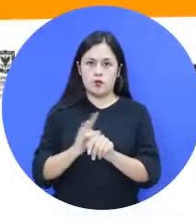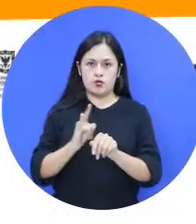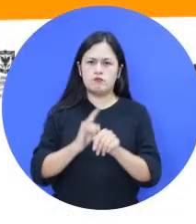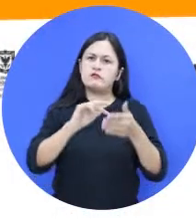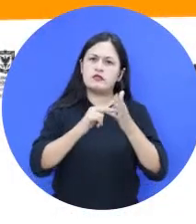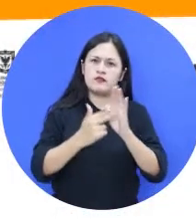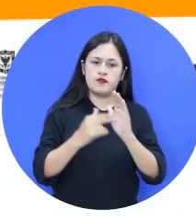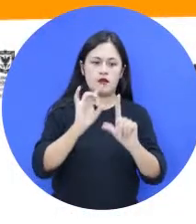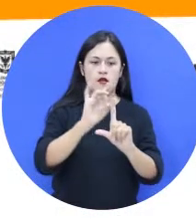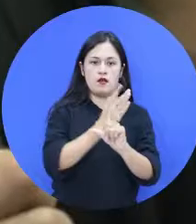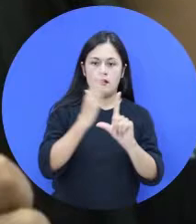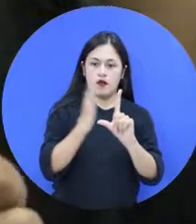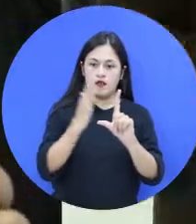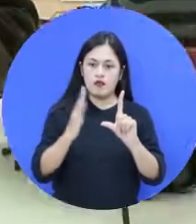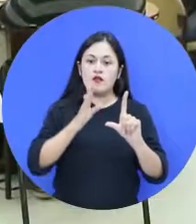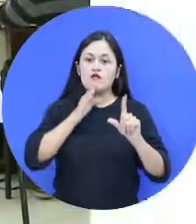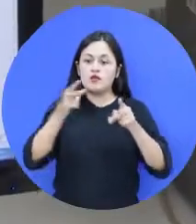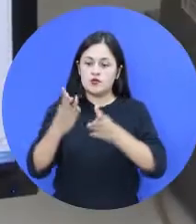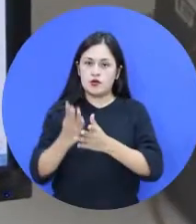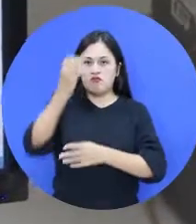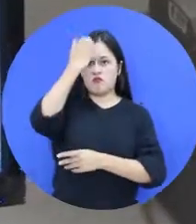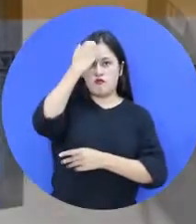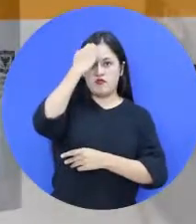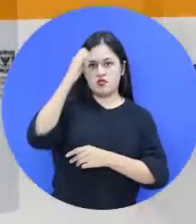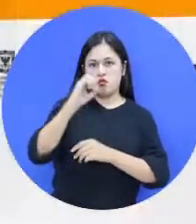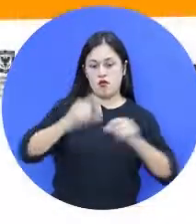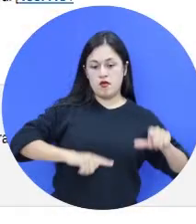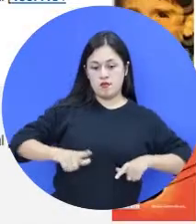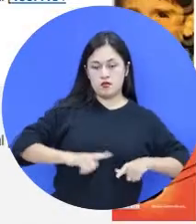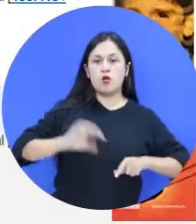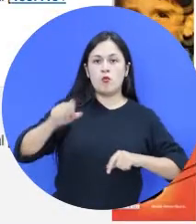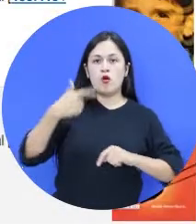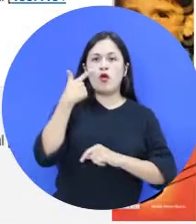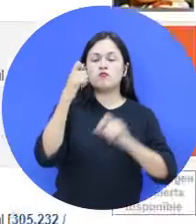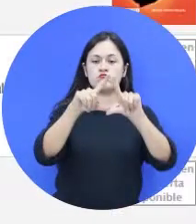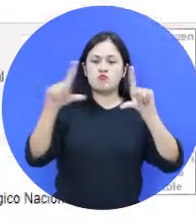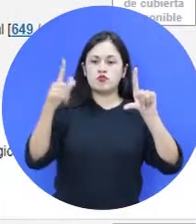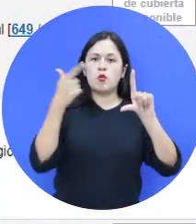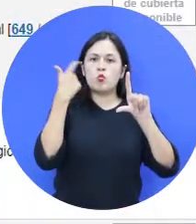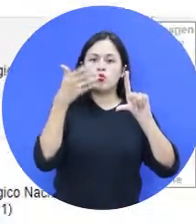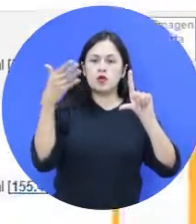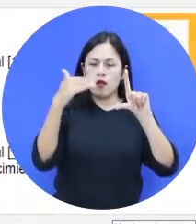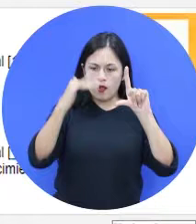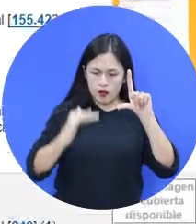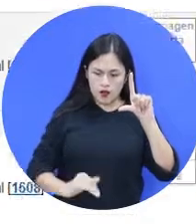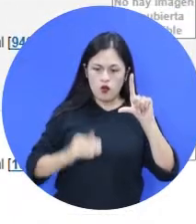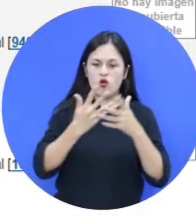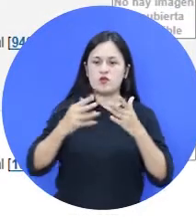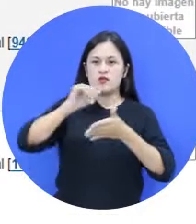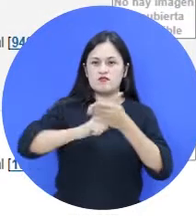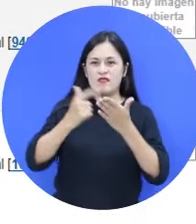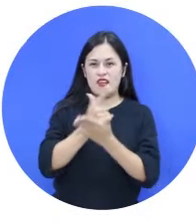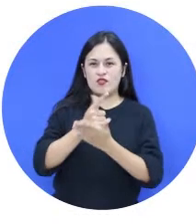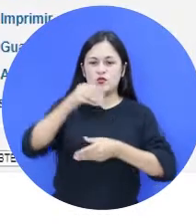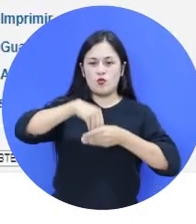usuario. Es decir, en el catálogo el estudiante, profesor o administrativo puede consultar el material bibliográfico con el que cuenta